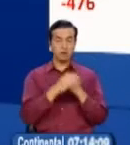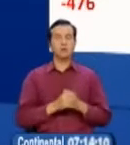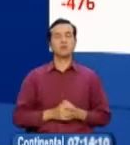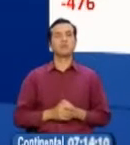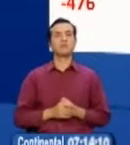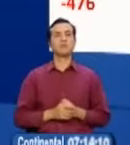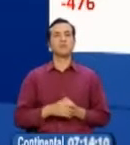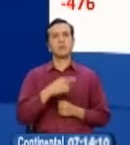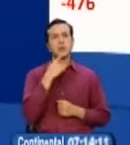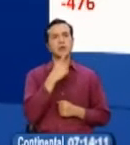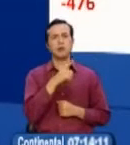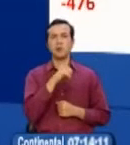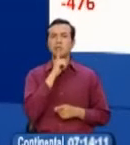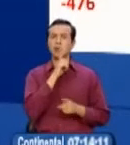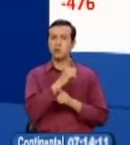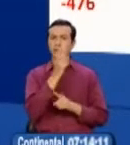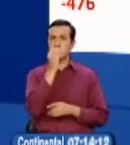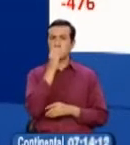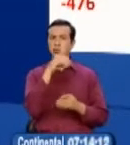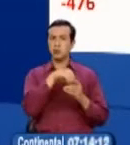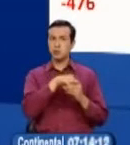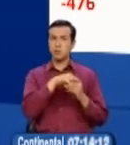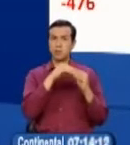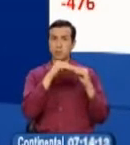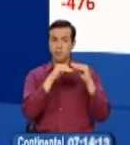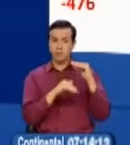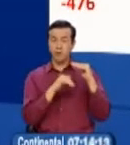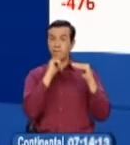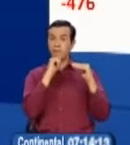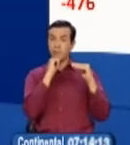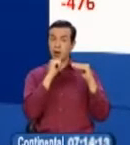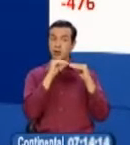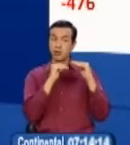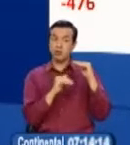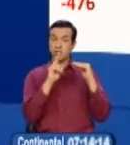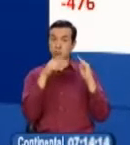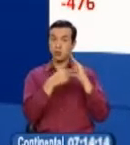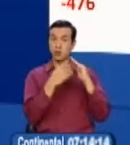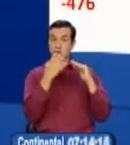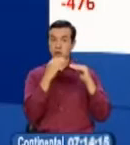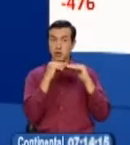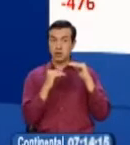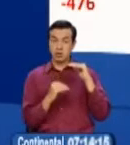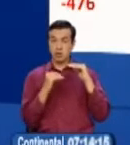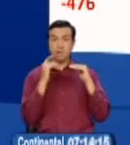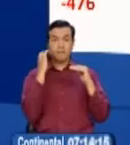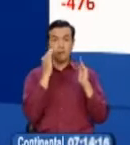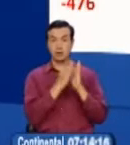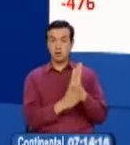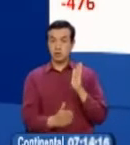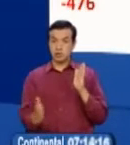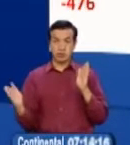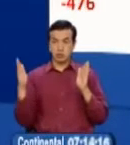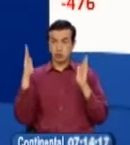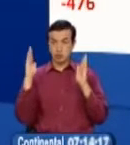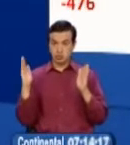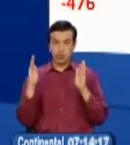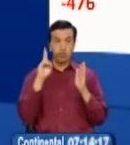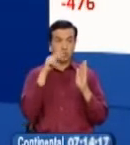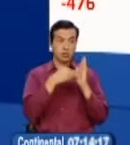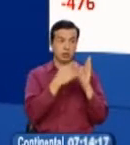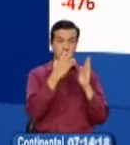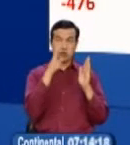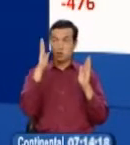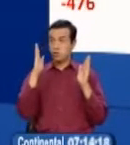que todavía tenemos reservas que están por debajo de lo que teníamos en 2015. En el mismo periodo del año anterior. En ese